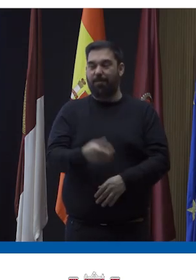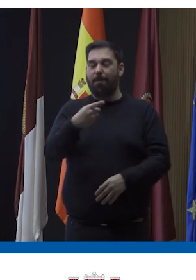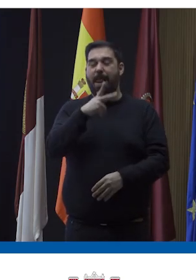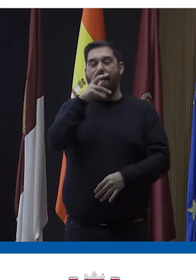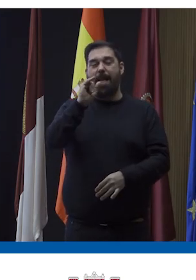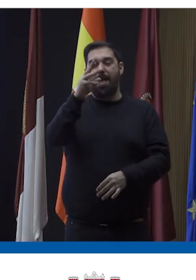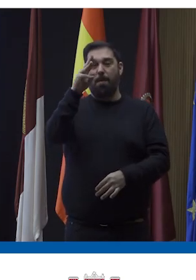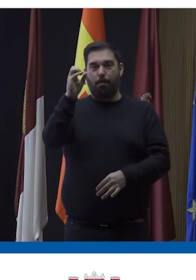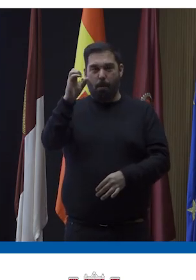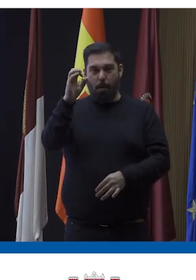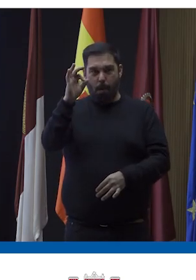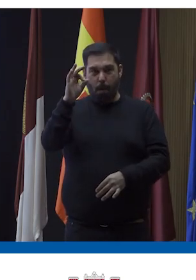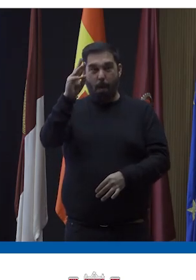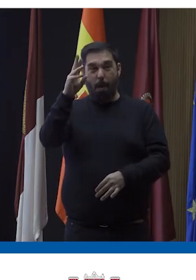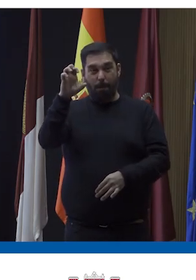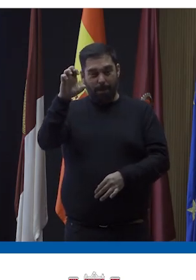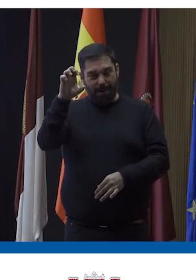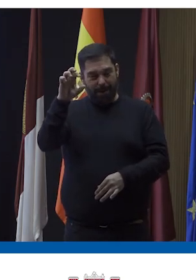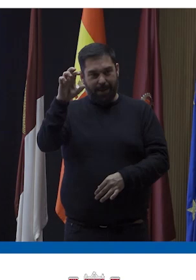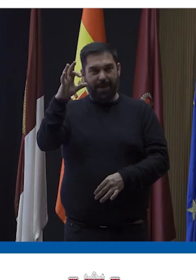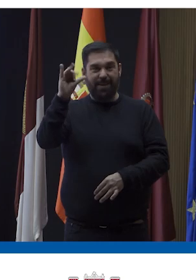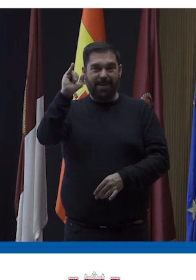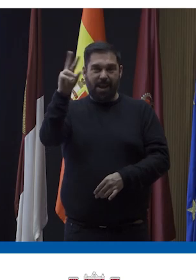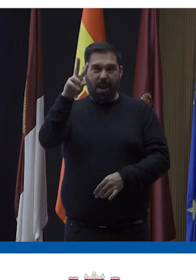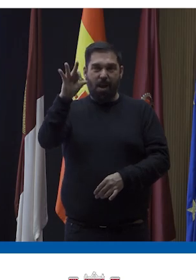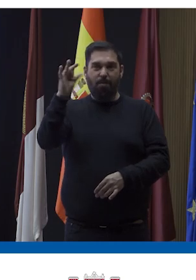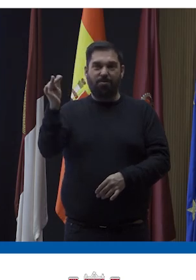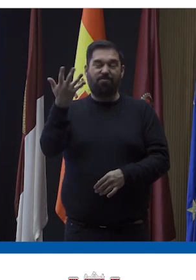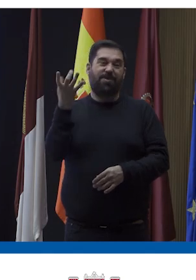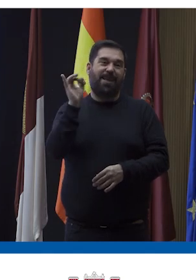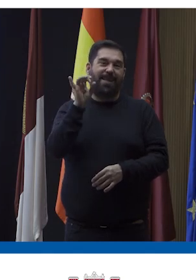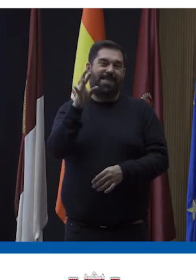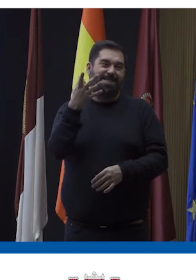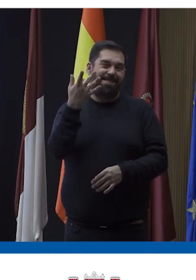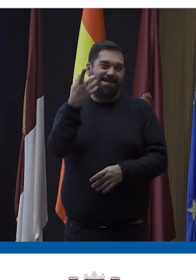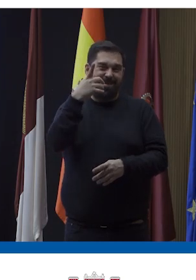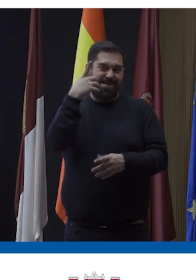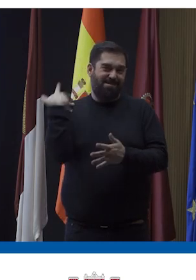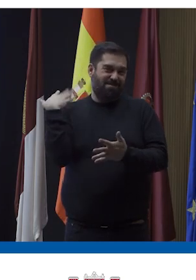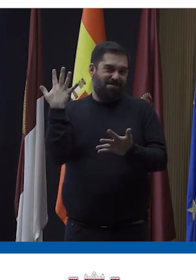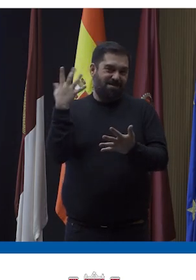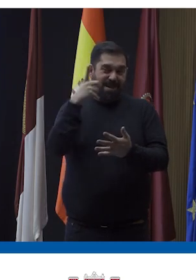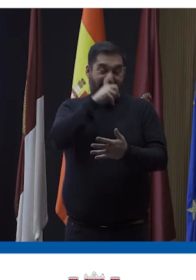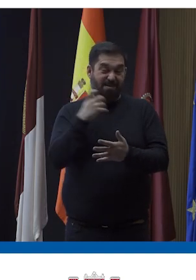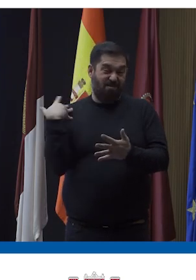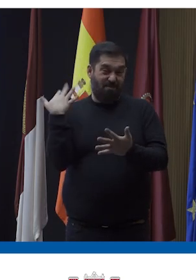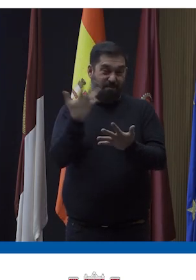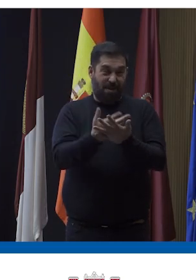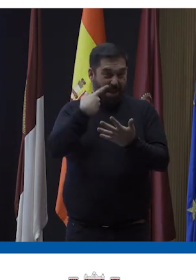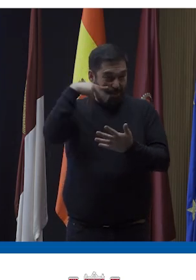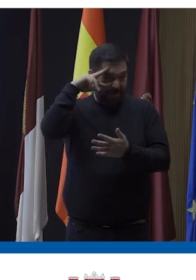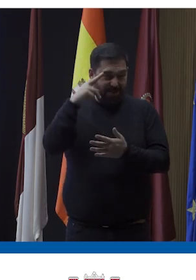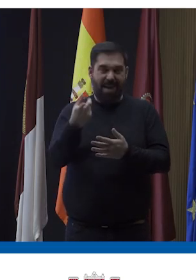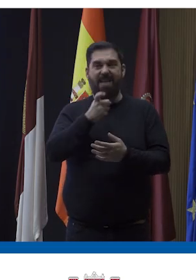Los hipopresivos están muy de moda, lo que pasa que nosotros después de así como que 15 años de experiencia hemos visto que el hipopresivo es muy difícil de hacerlo